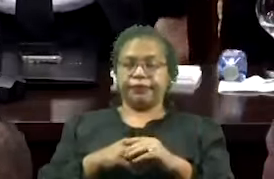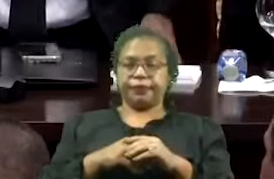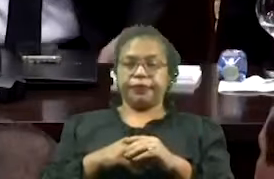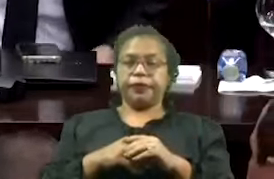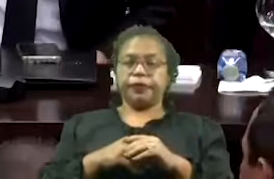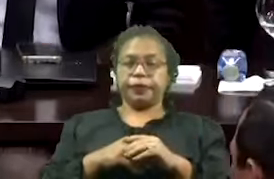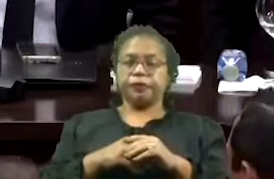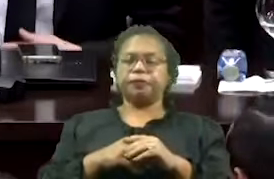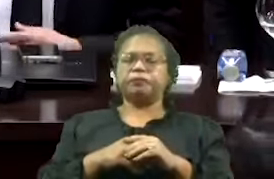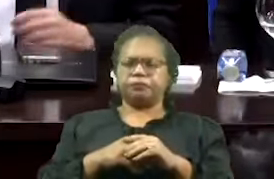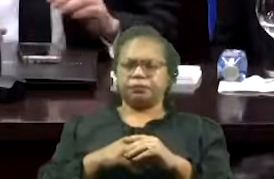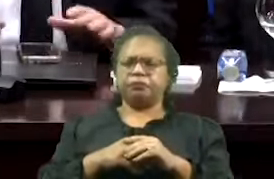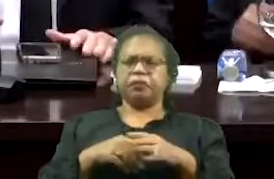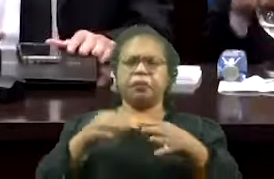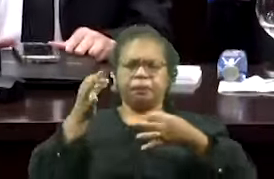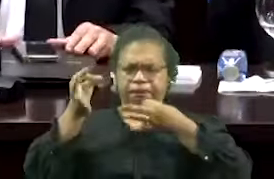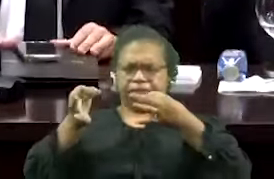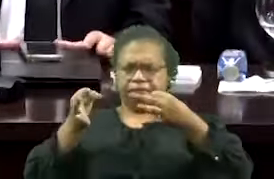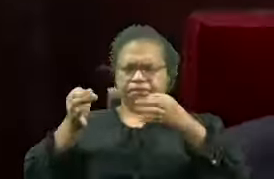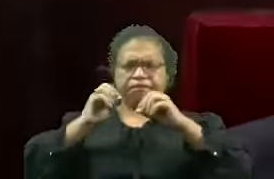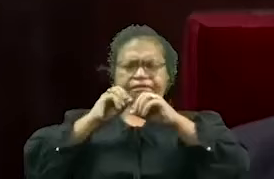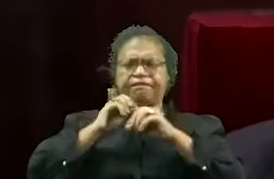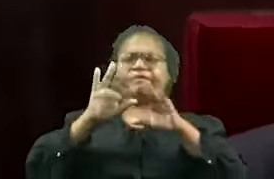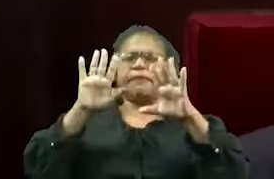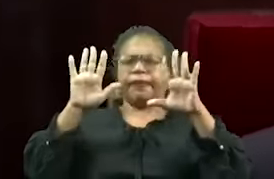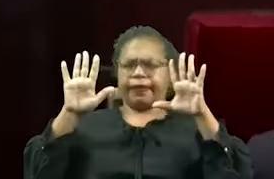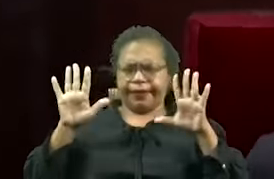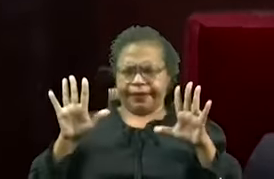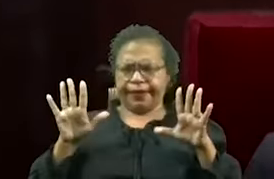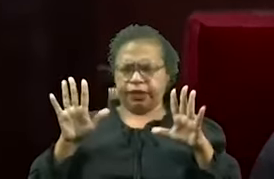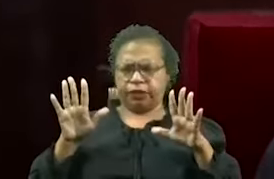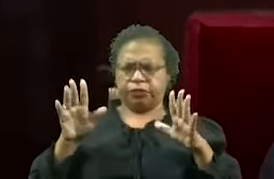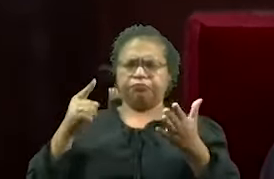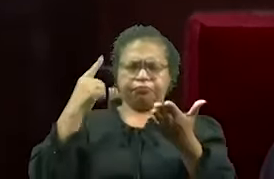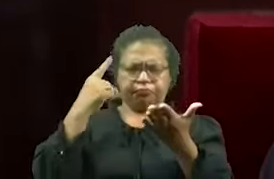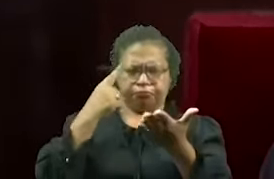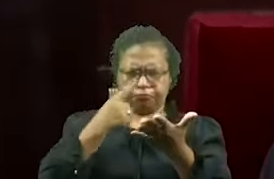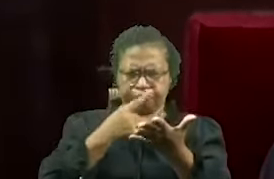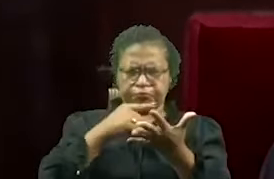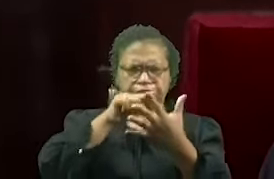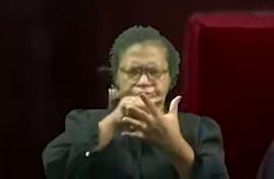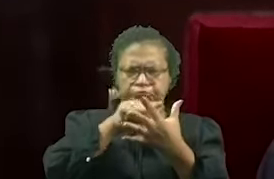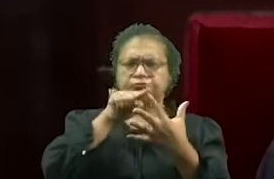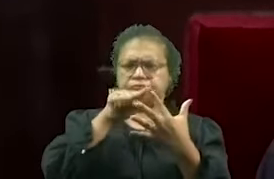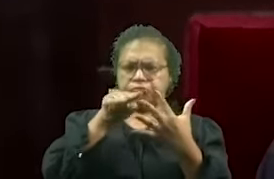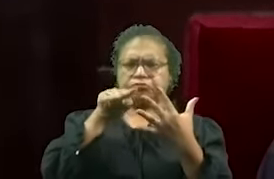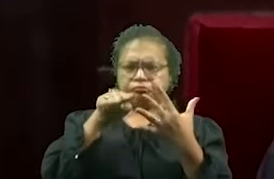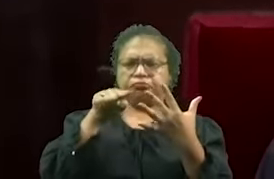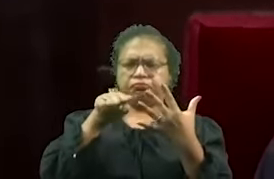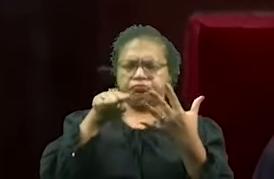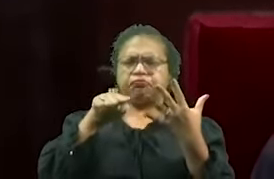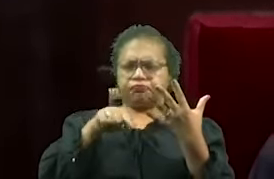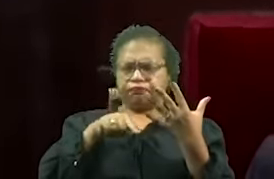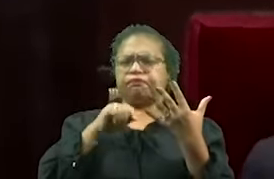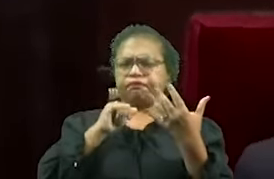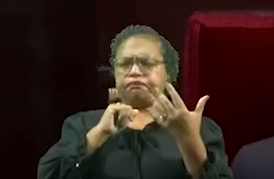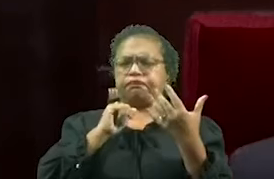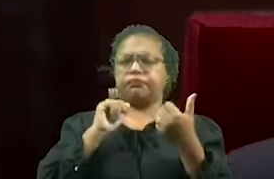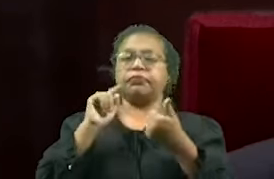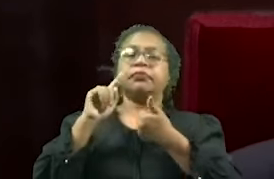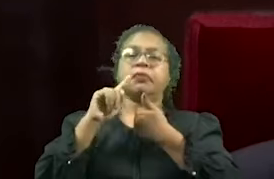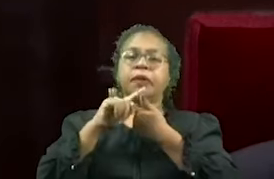paso a explicar de manera clara y detallada los argumentos fundamentales de los artículos reformados en primer lugar se